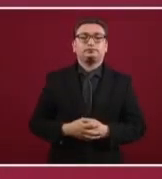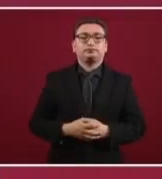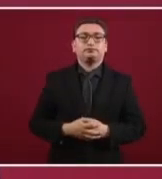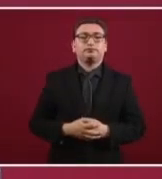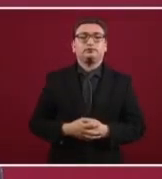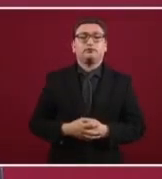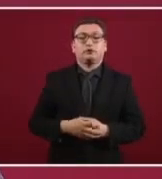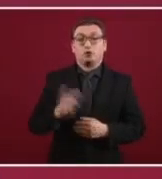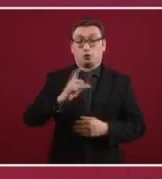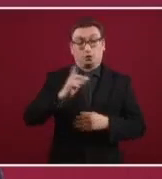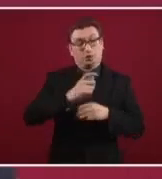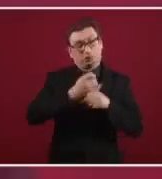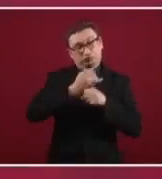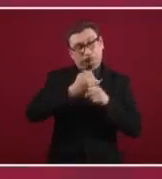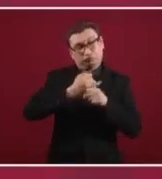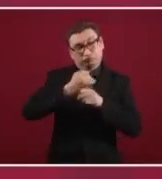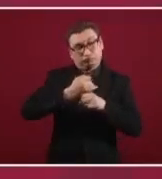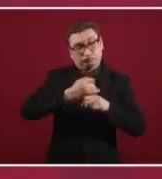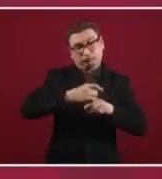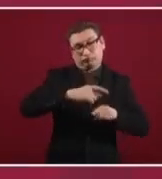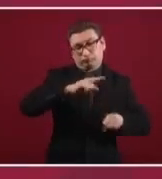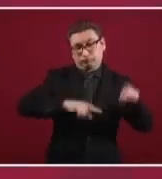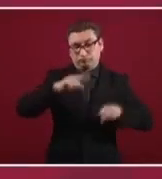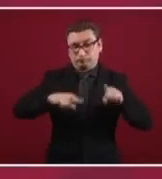esta medición